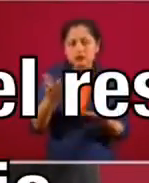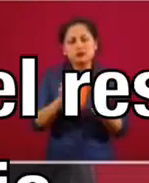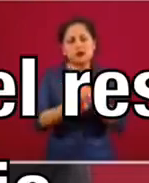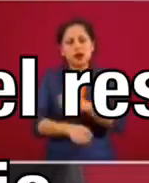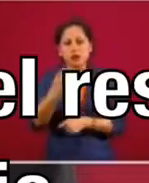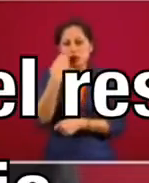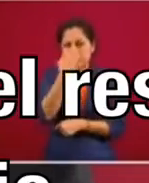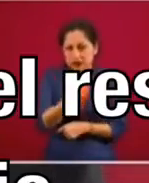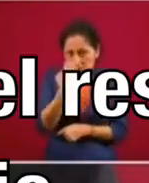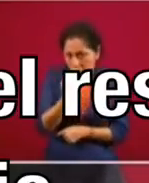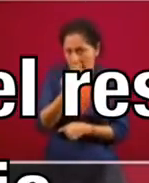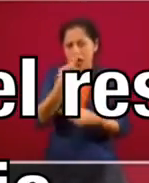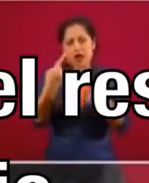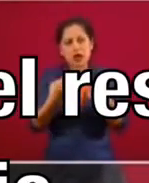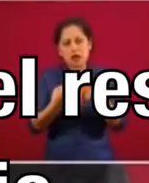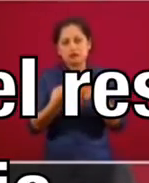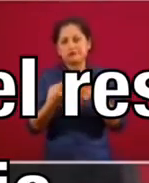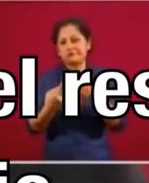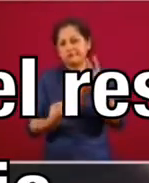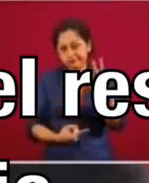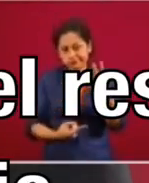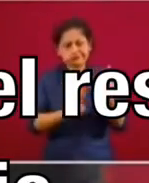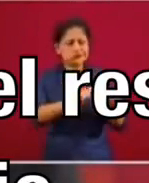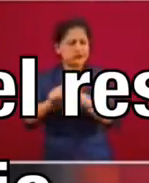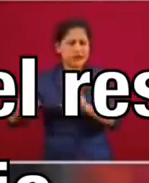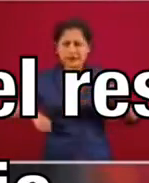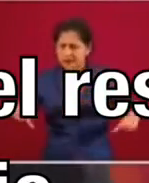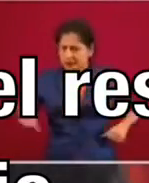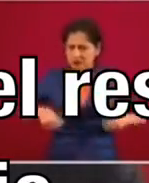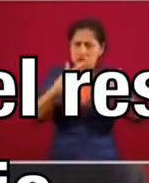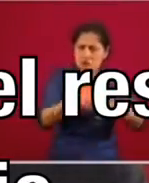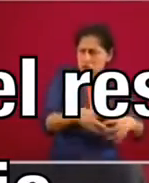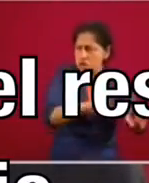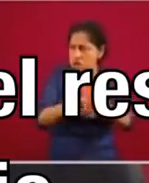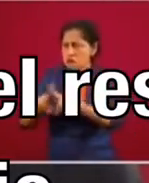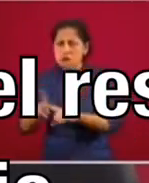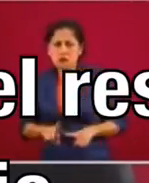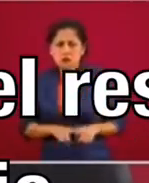educativa, el regreso a clases y a todas las actividades productivas,